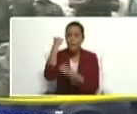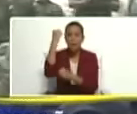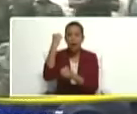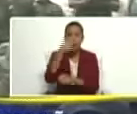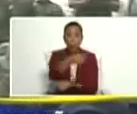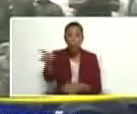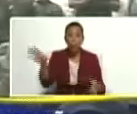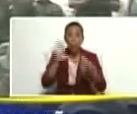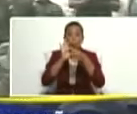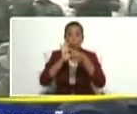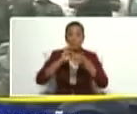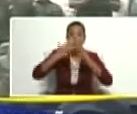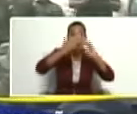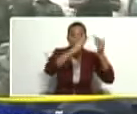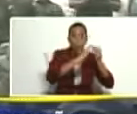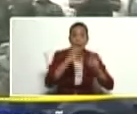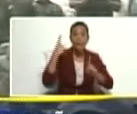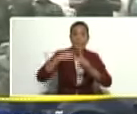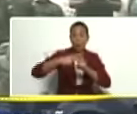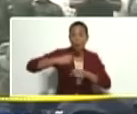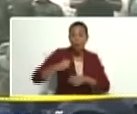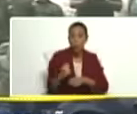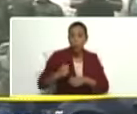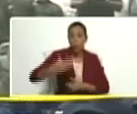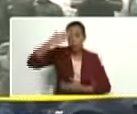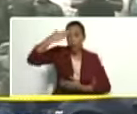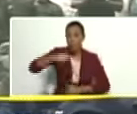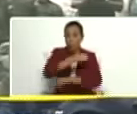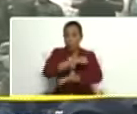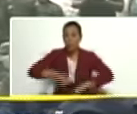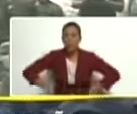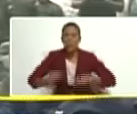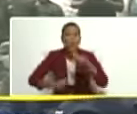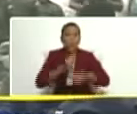en la unión cívico-militar-policial perfecta.